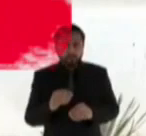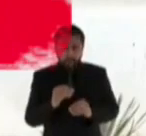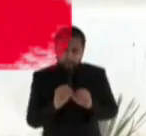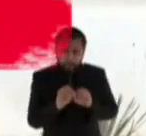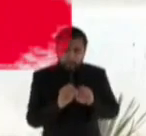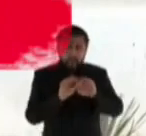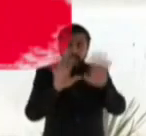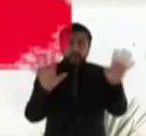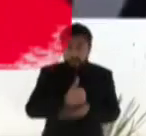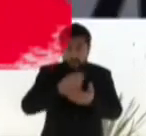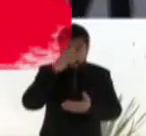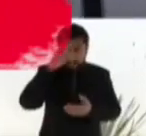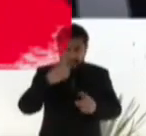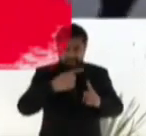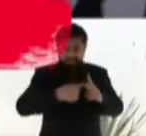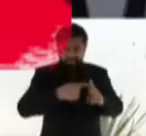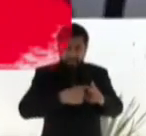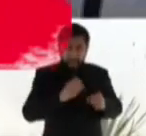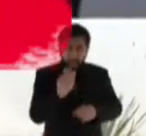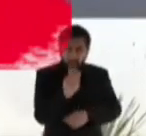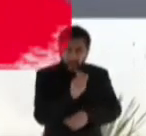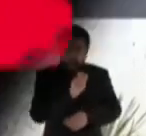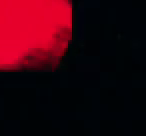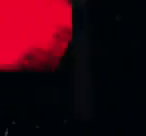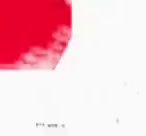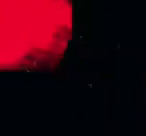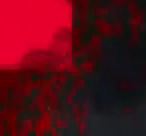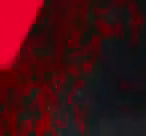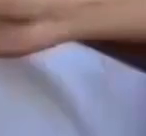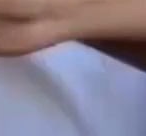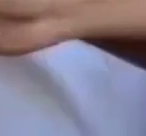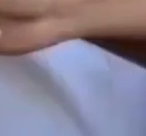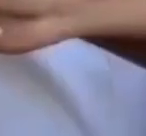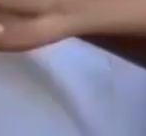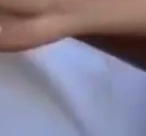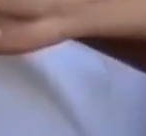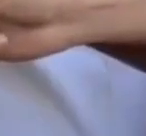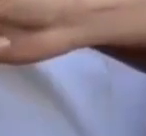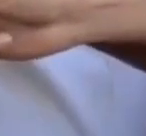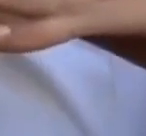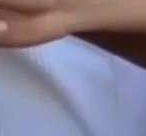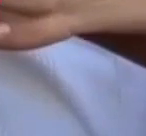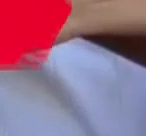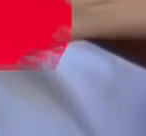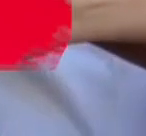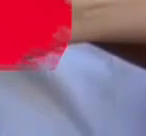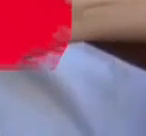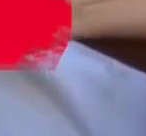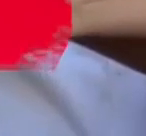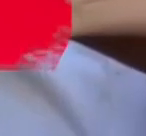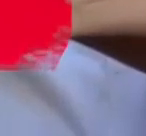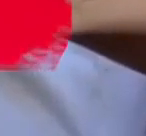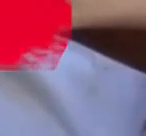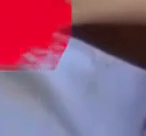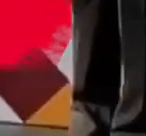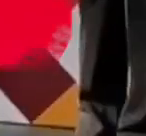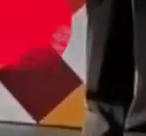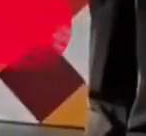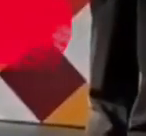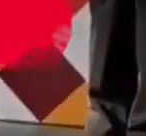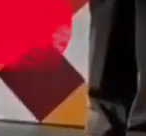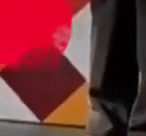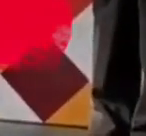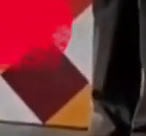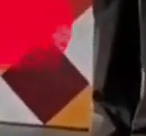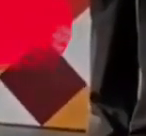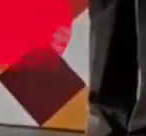tiene comunicación directa con las autoridades de seguridad. El dirigente nacional de Morena, Mario Delgado, convocó a la unidad a los militantes